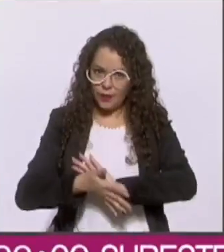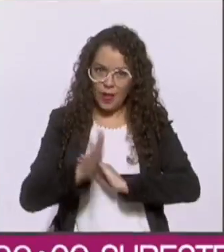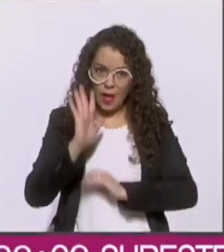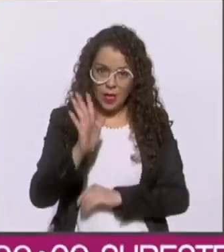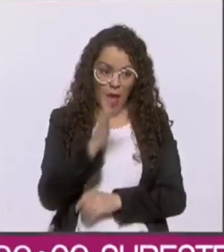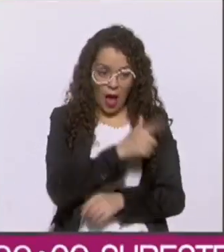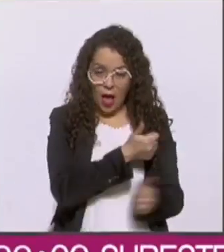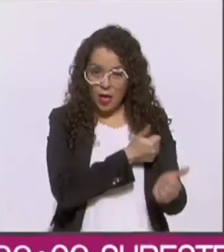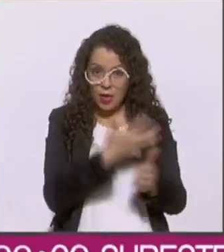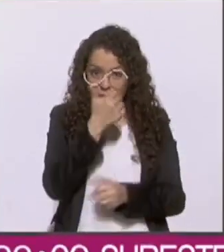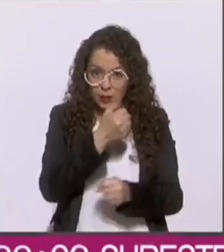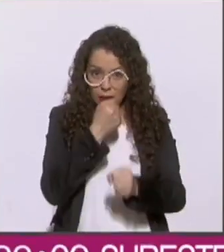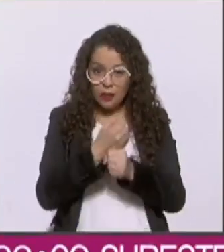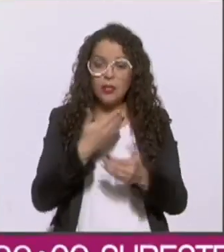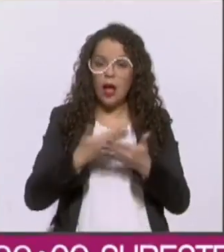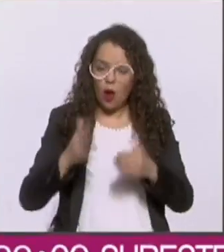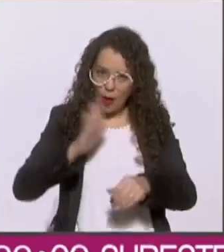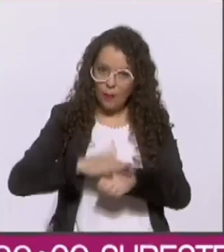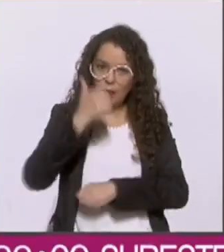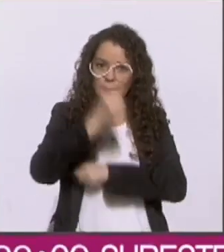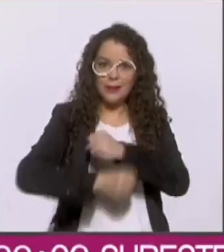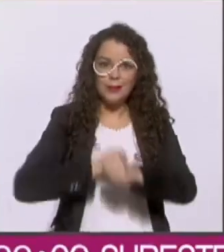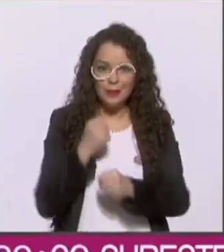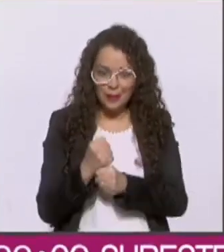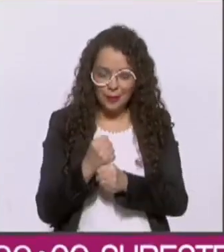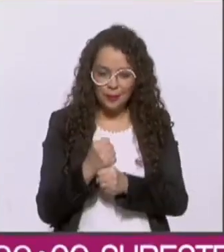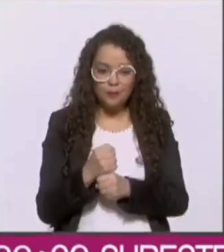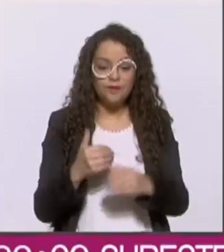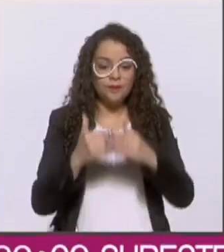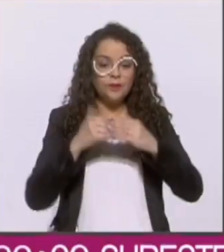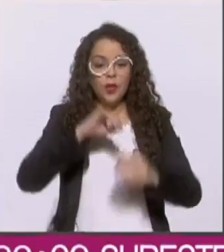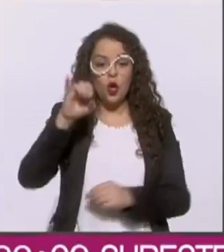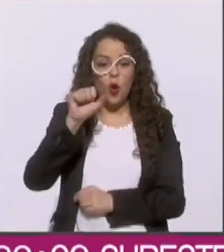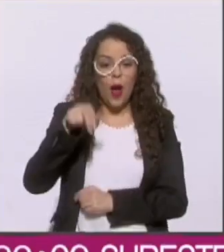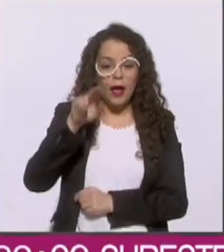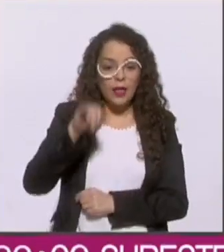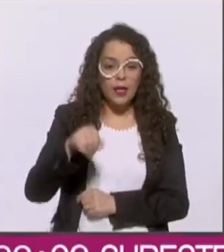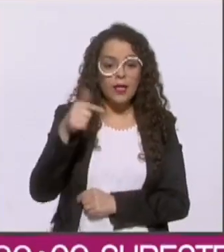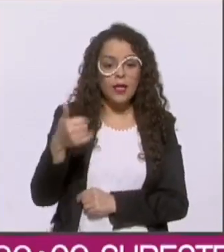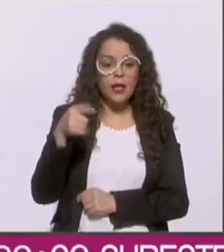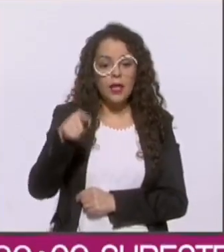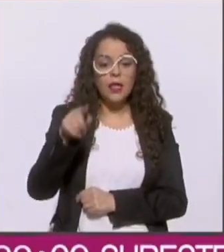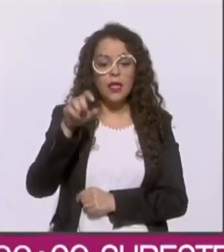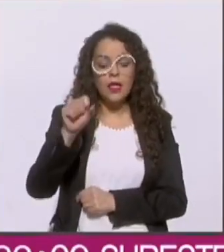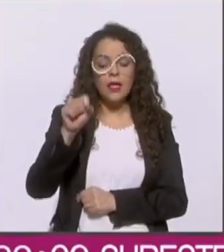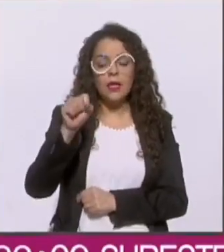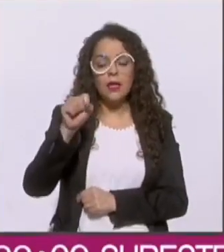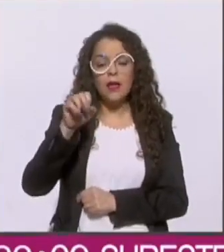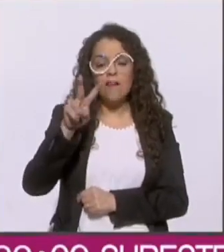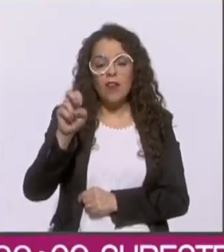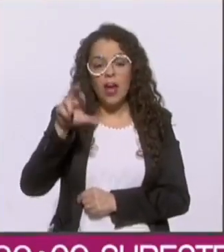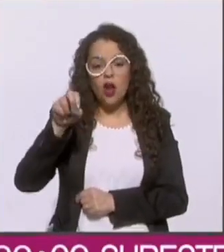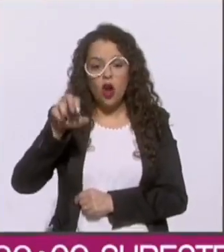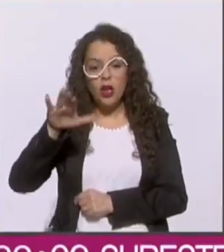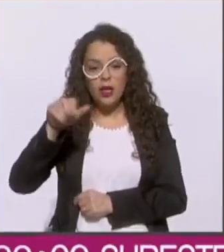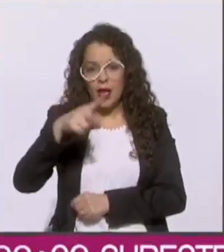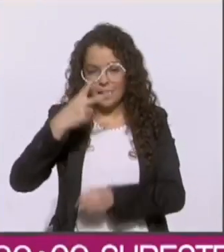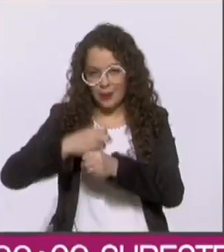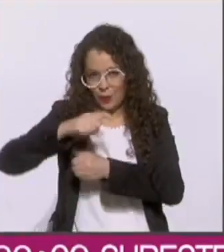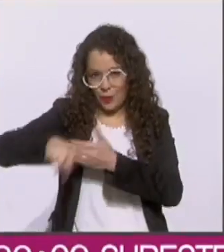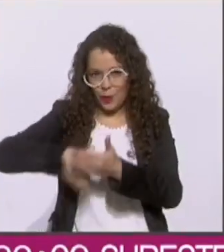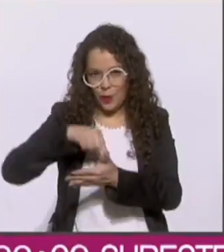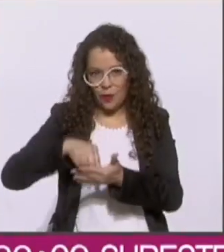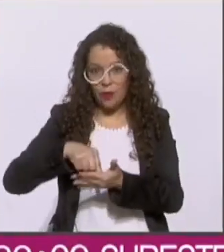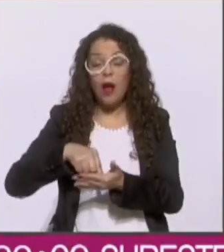de la coordinación, Joaquín Díaz Mena, y la senadora Verónica Camino Farjat, quien quedó en segundo lugar, dieron